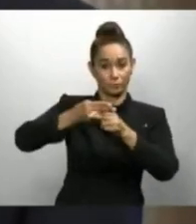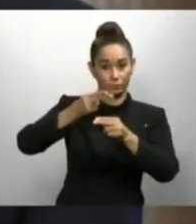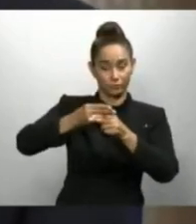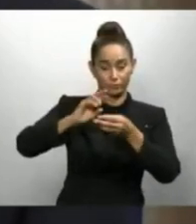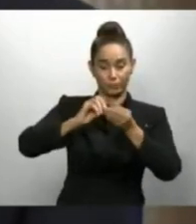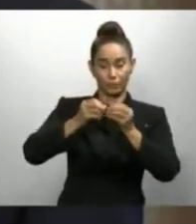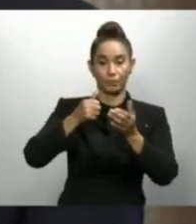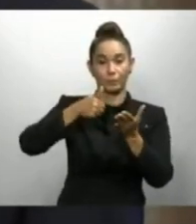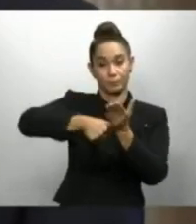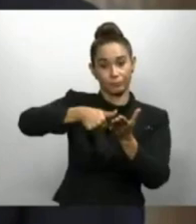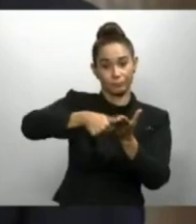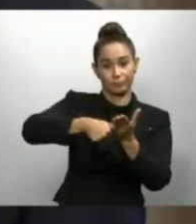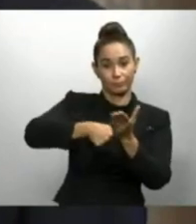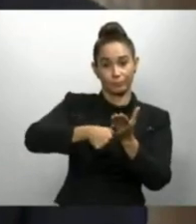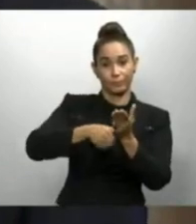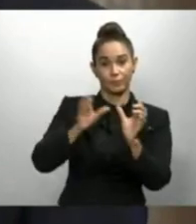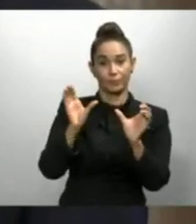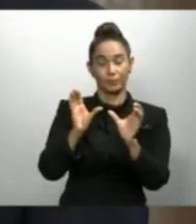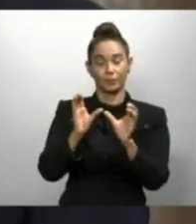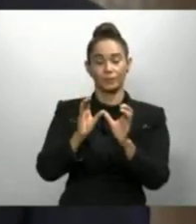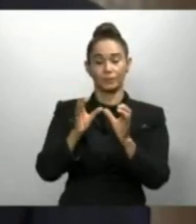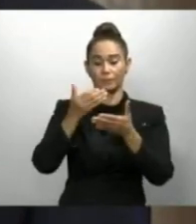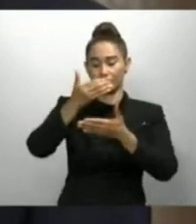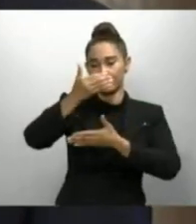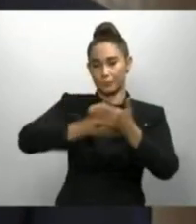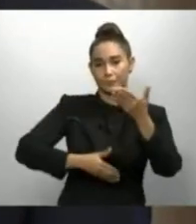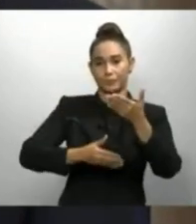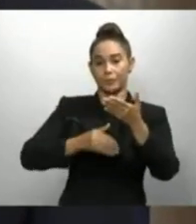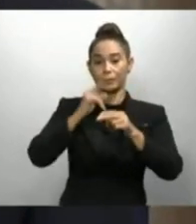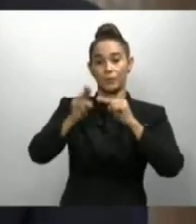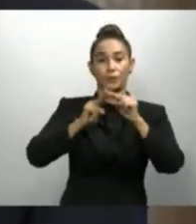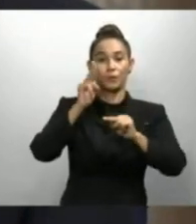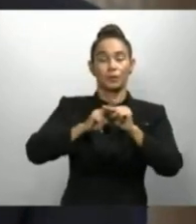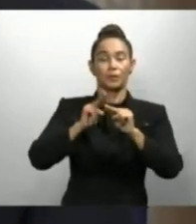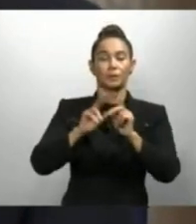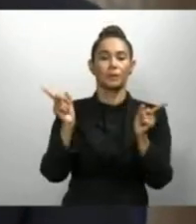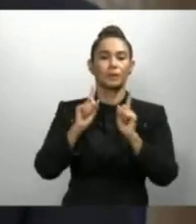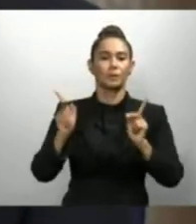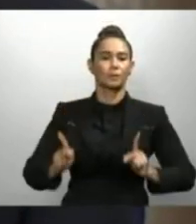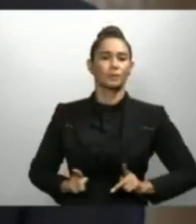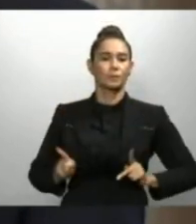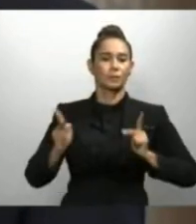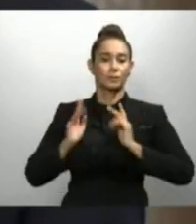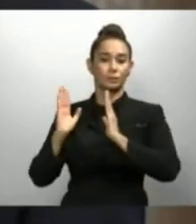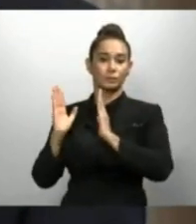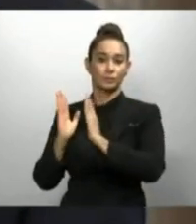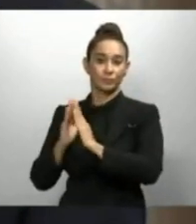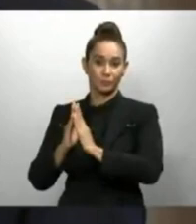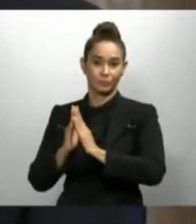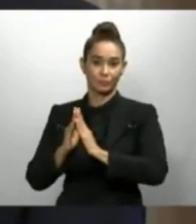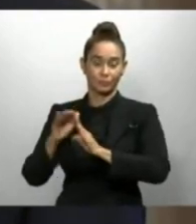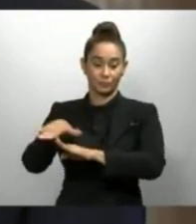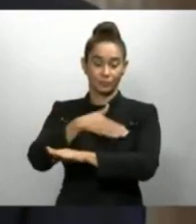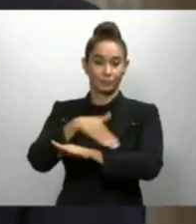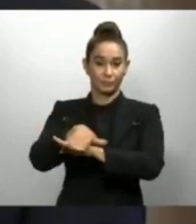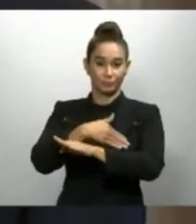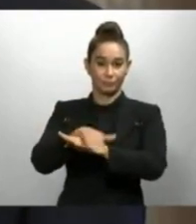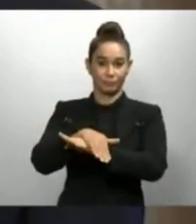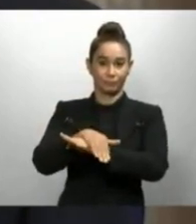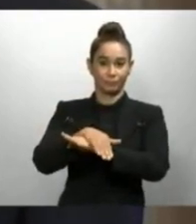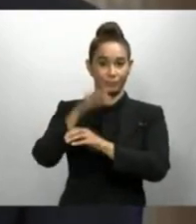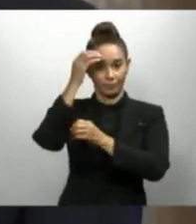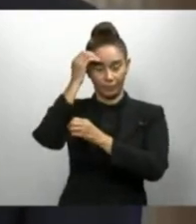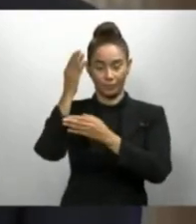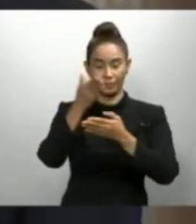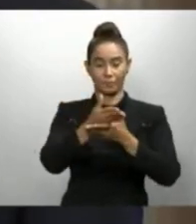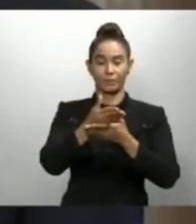de cédula o registro nacional de contribuyente y domicilio del destinatario, datos